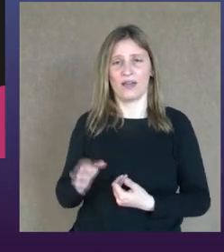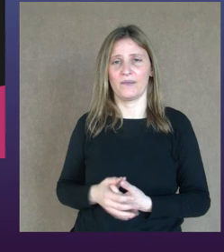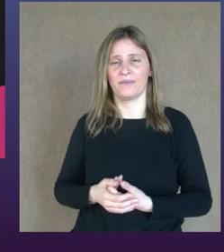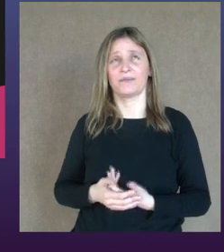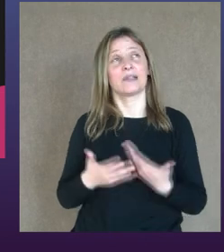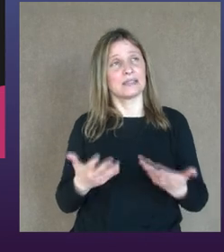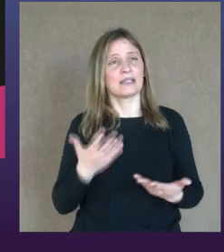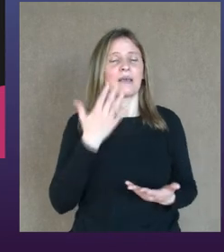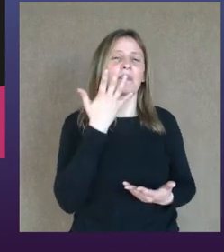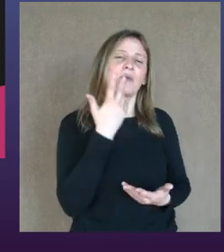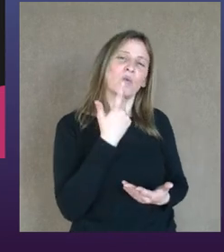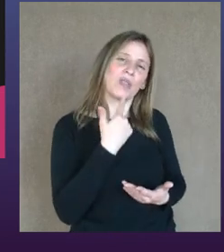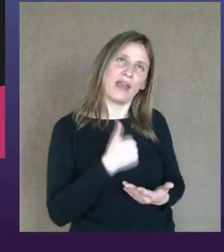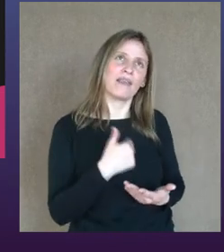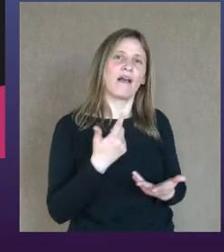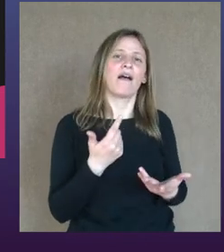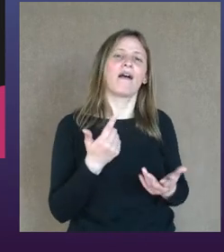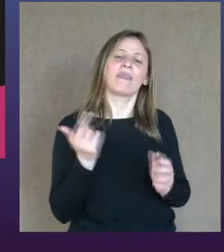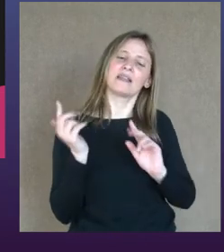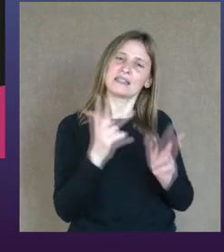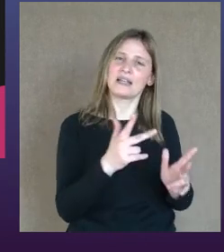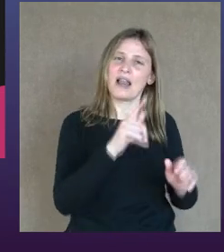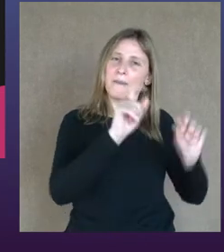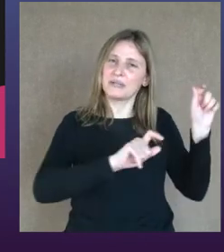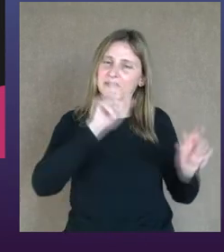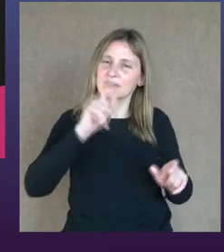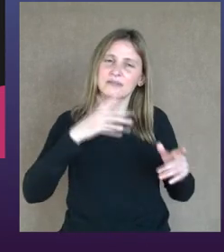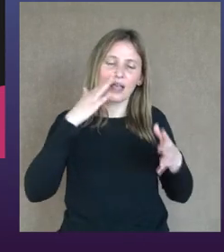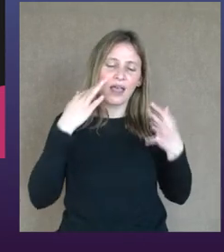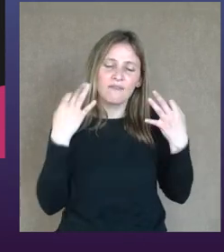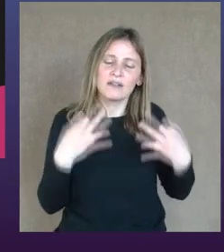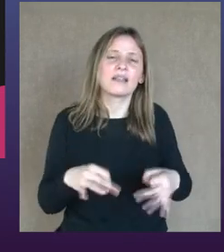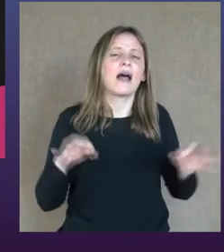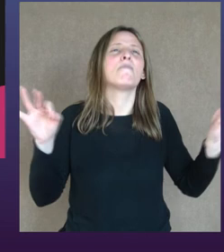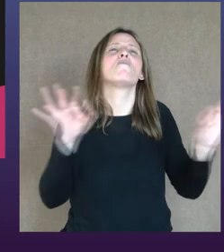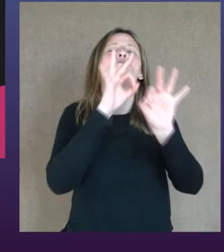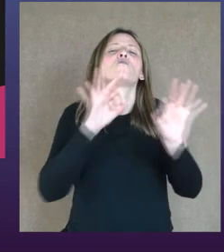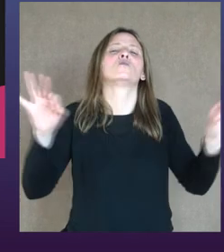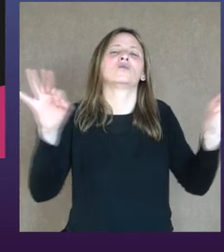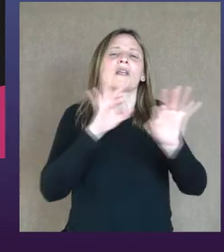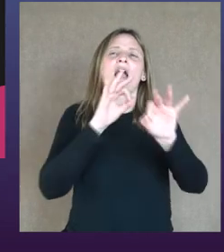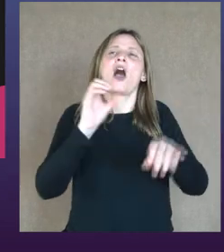Bueno, a mí me gustaría dejar el mensaje que realmente la música, la ópera,